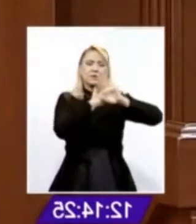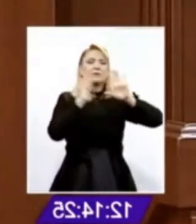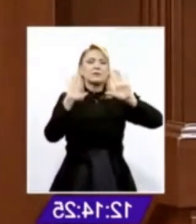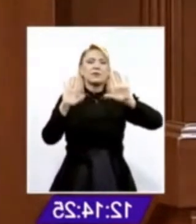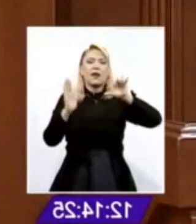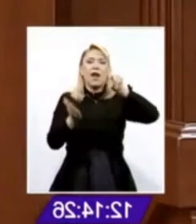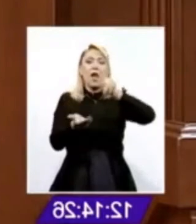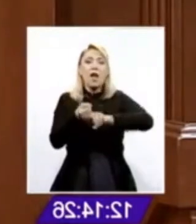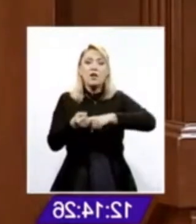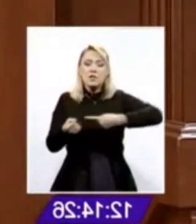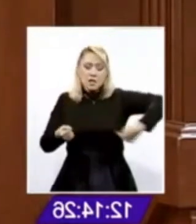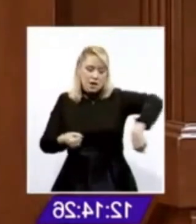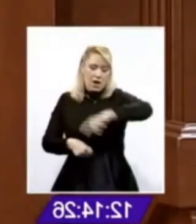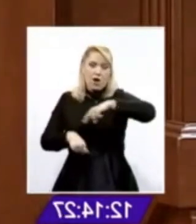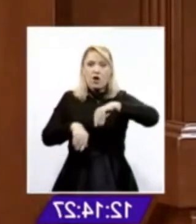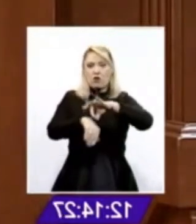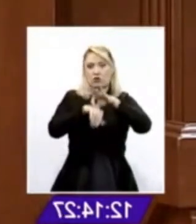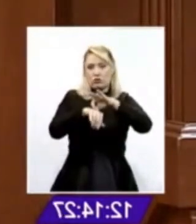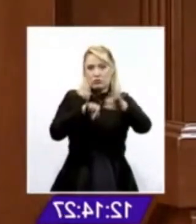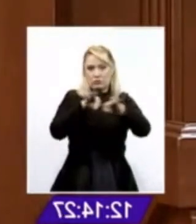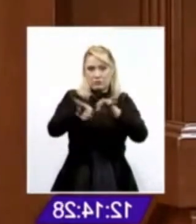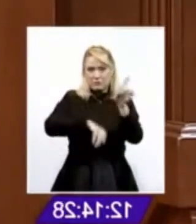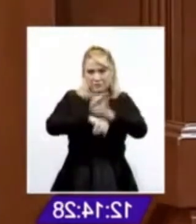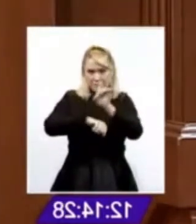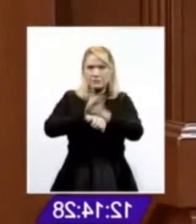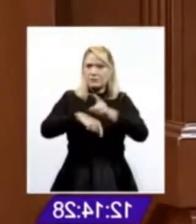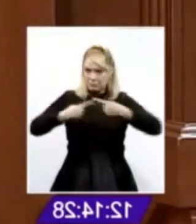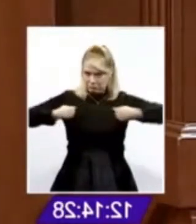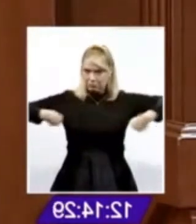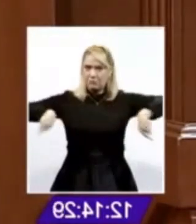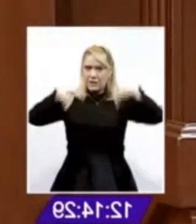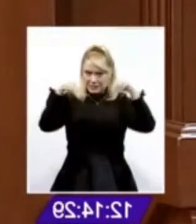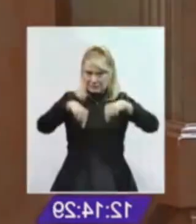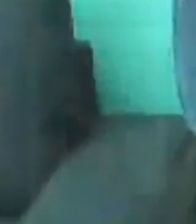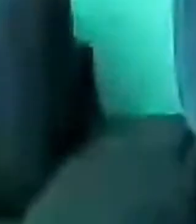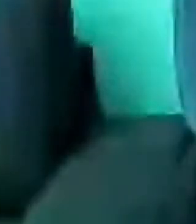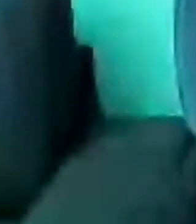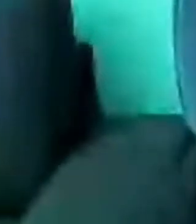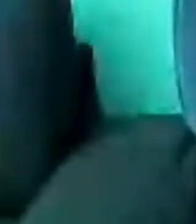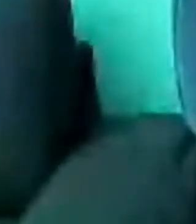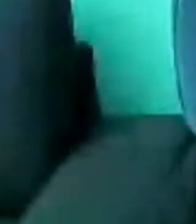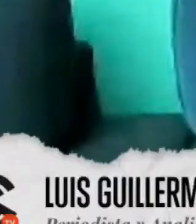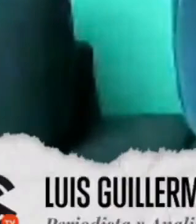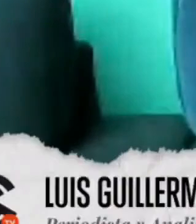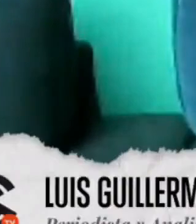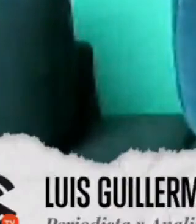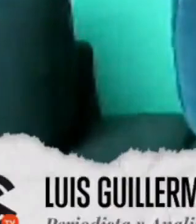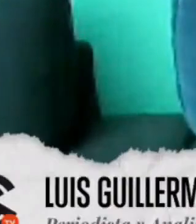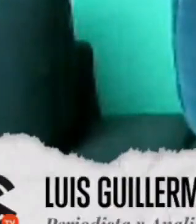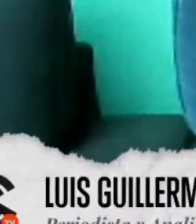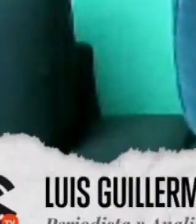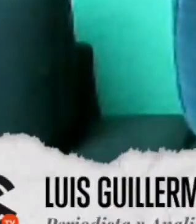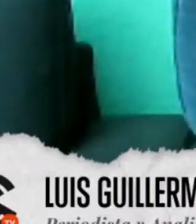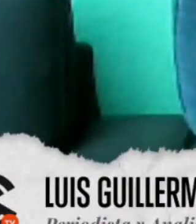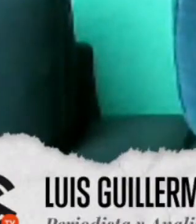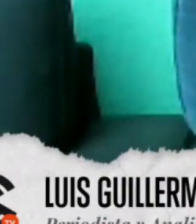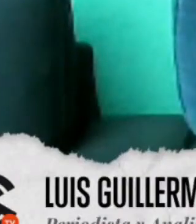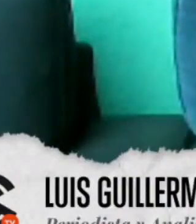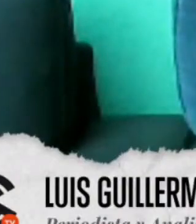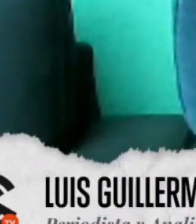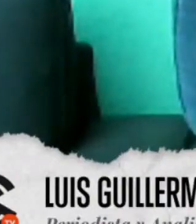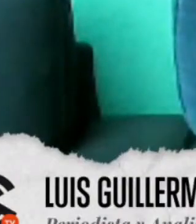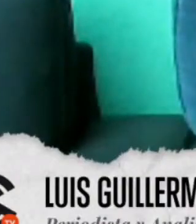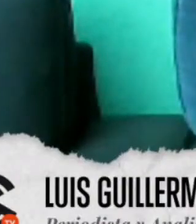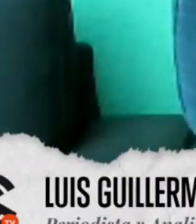cuestiones procedimentales de los otros poderes, la forma en la que dirime el poder legislativo sus decisiones